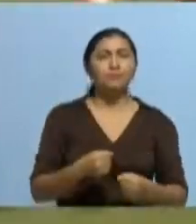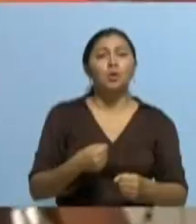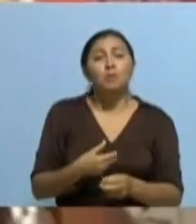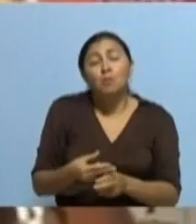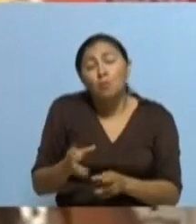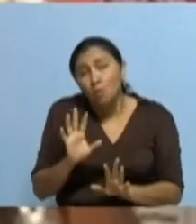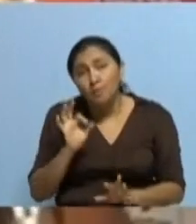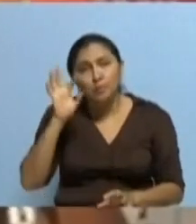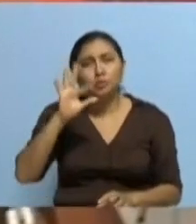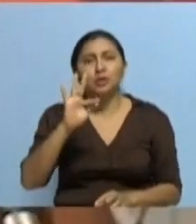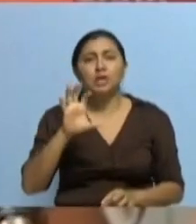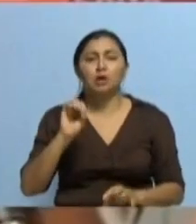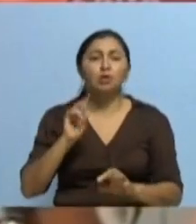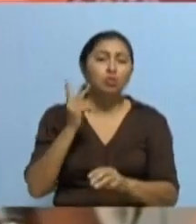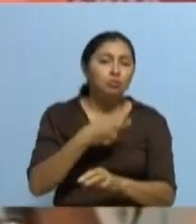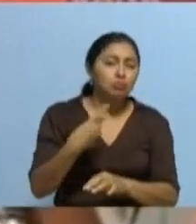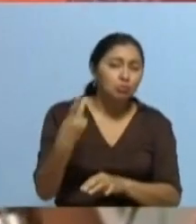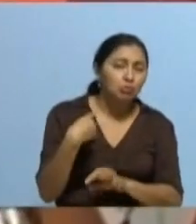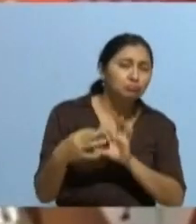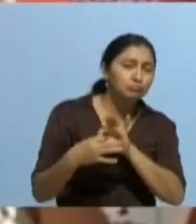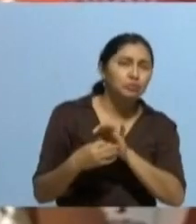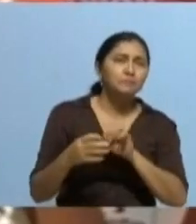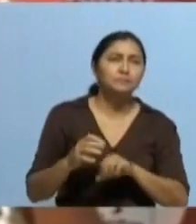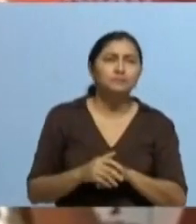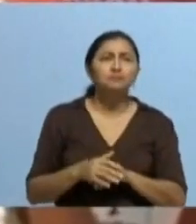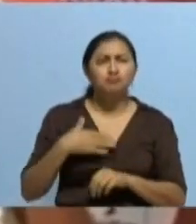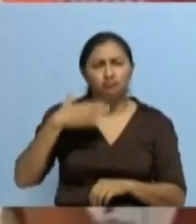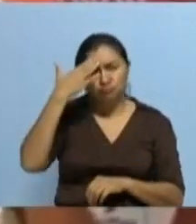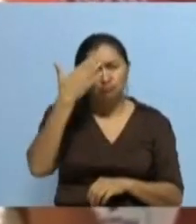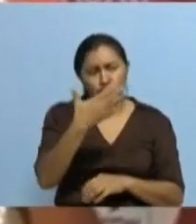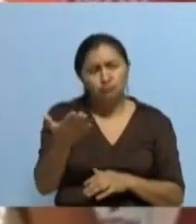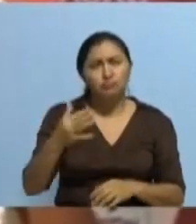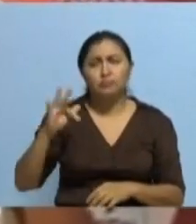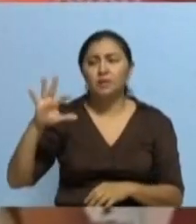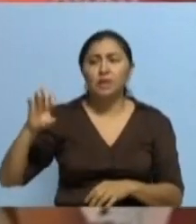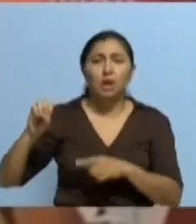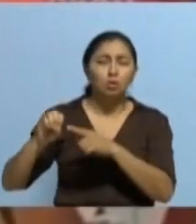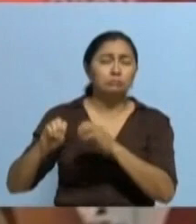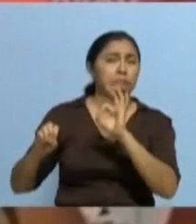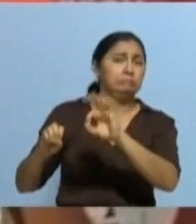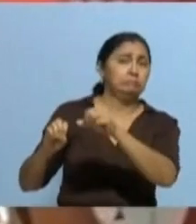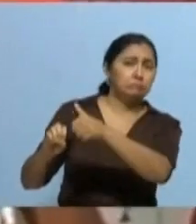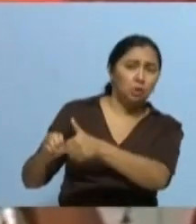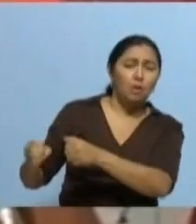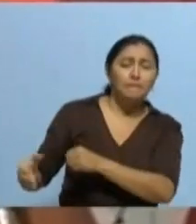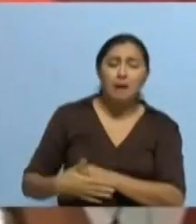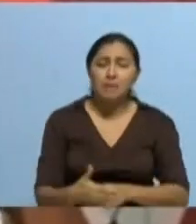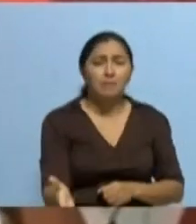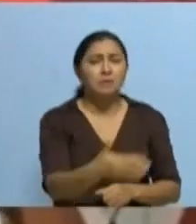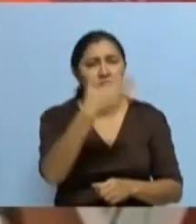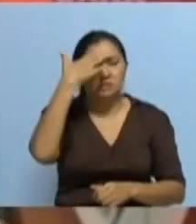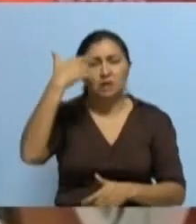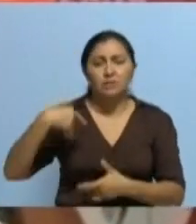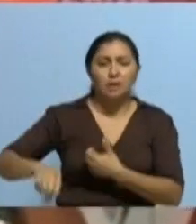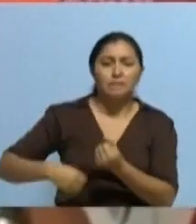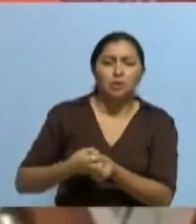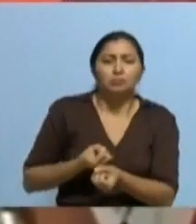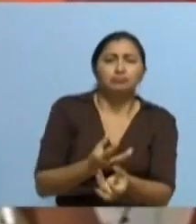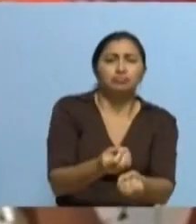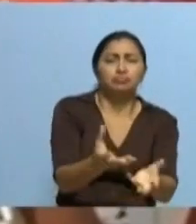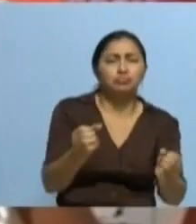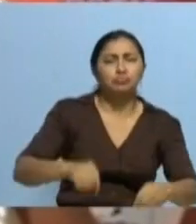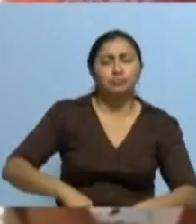Teófilo. Bien, bien. Obviamente todos saben de lo que es Teo como jugador, lo que hace para el equipo, lo fácil que